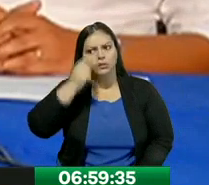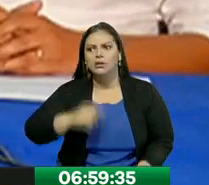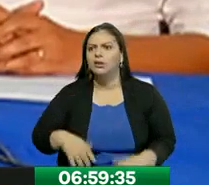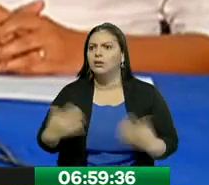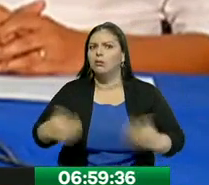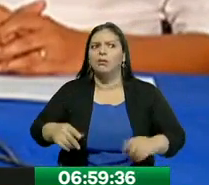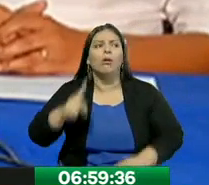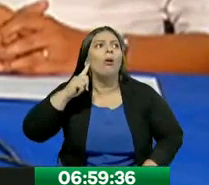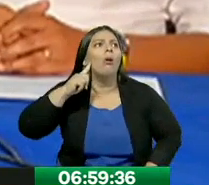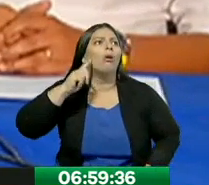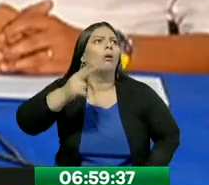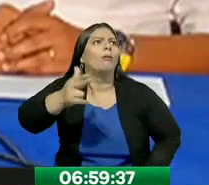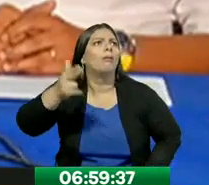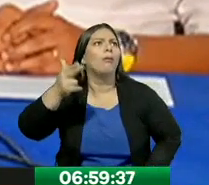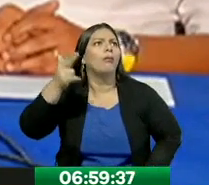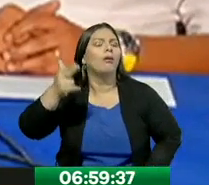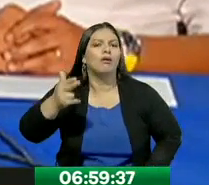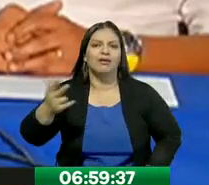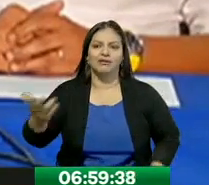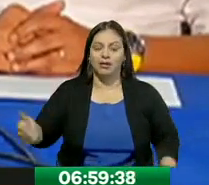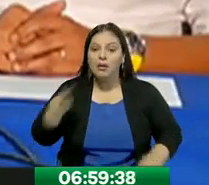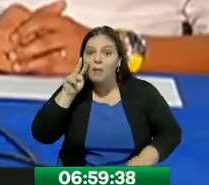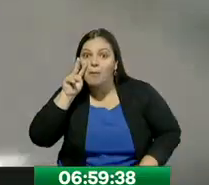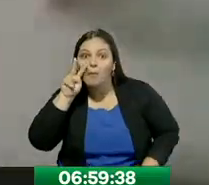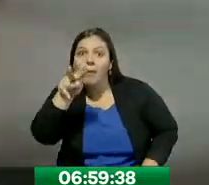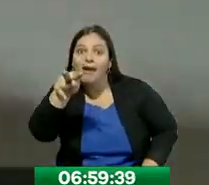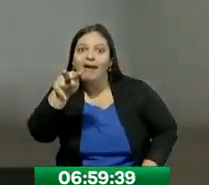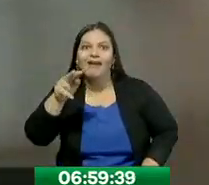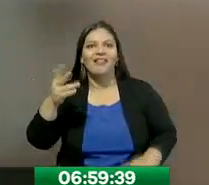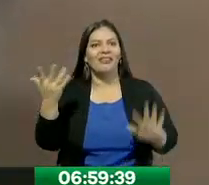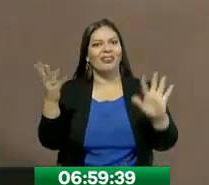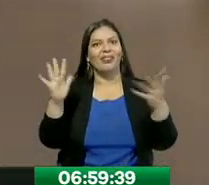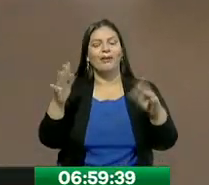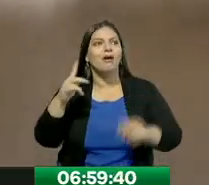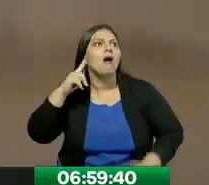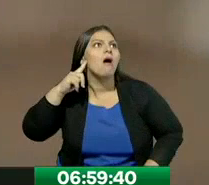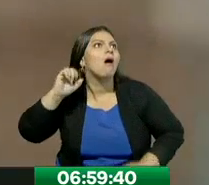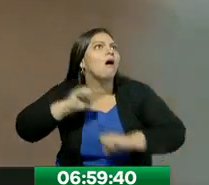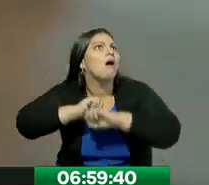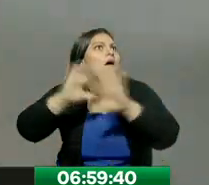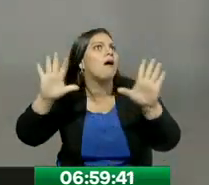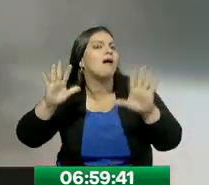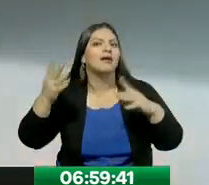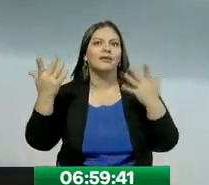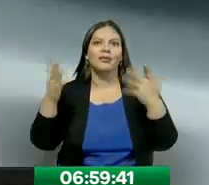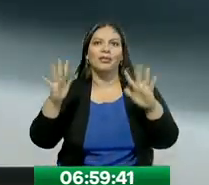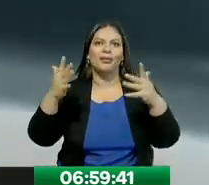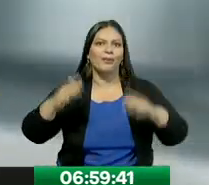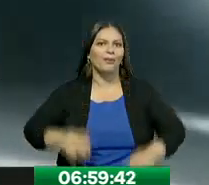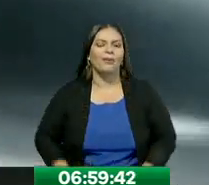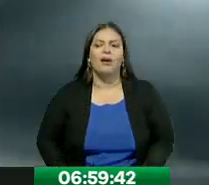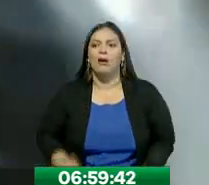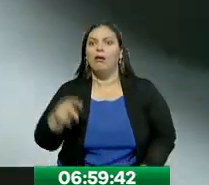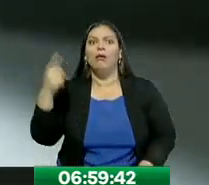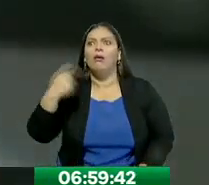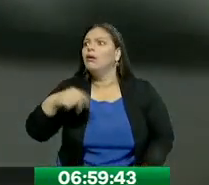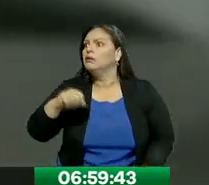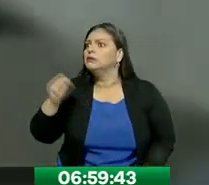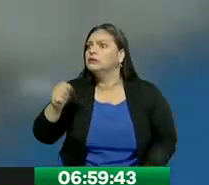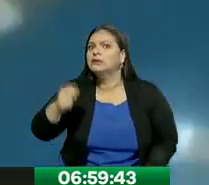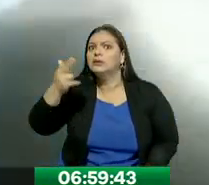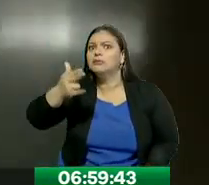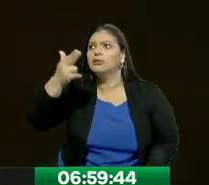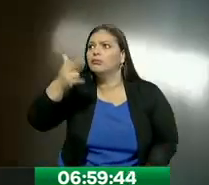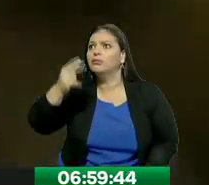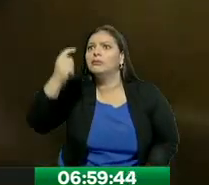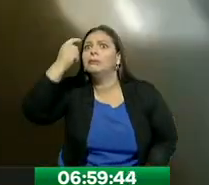saber lo que puede generar las redes sociales, que pudo haber algún robo, algún delito menor, robo a celulares dentro de